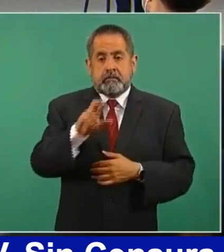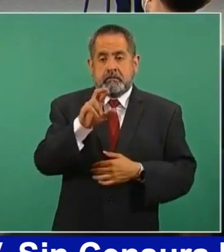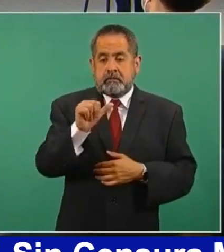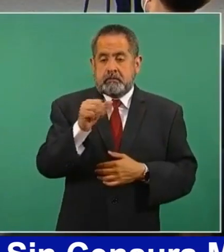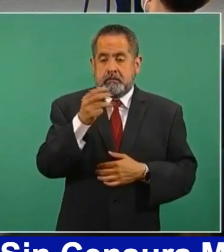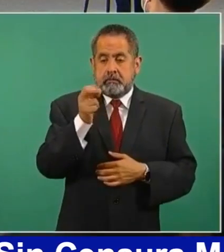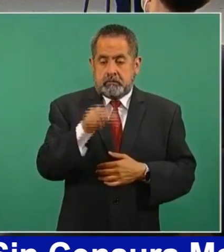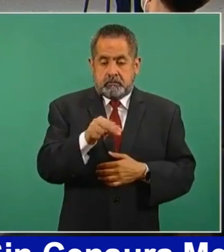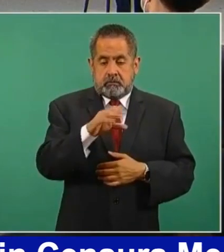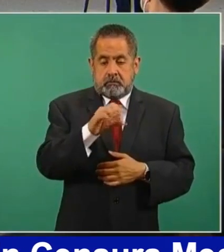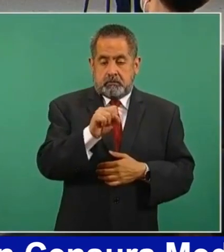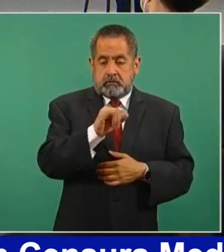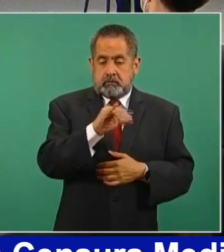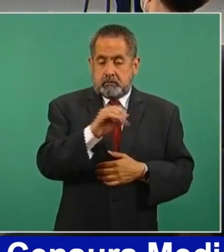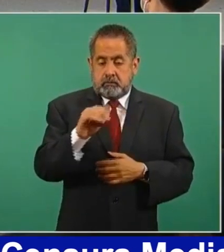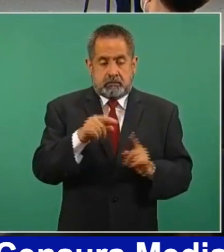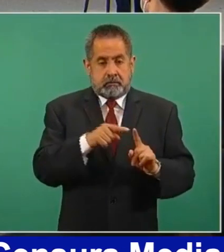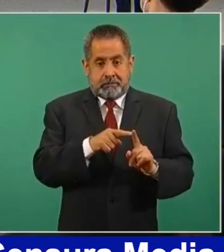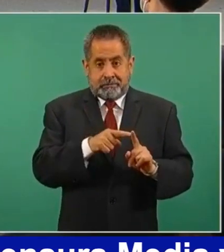Cosío